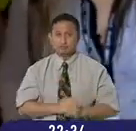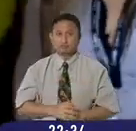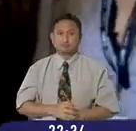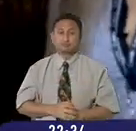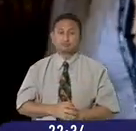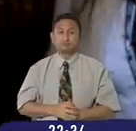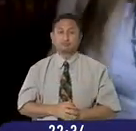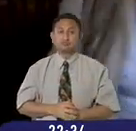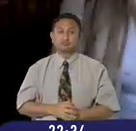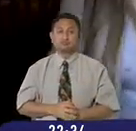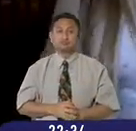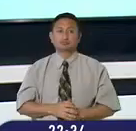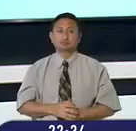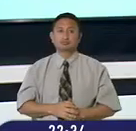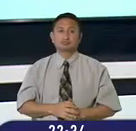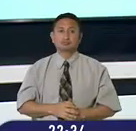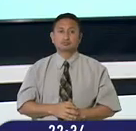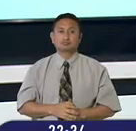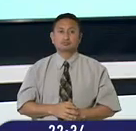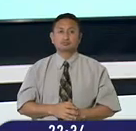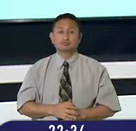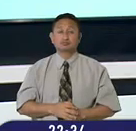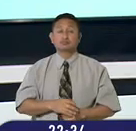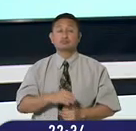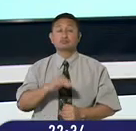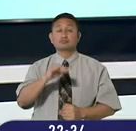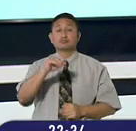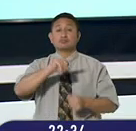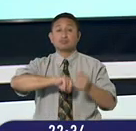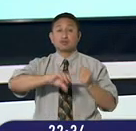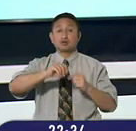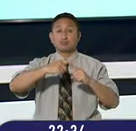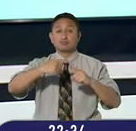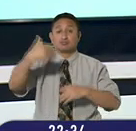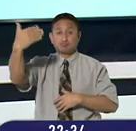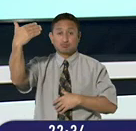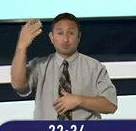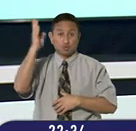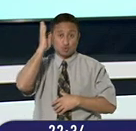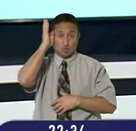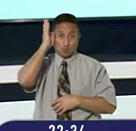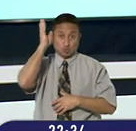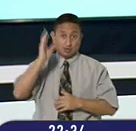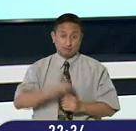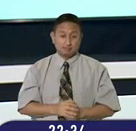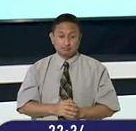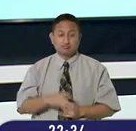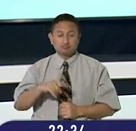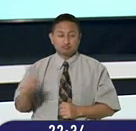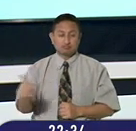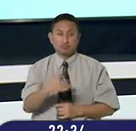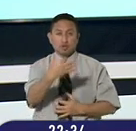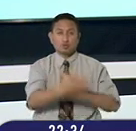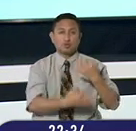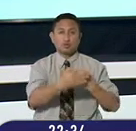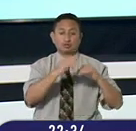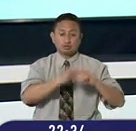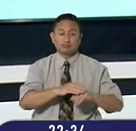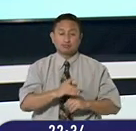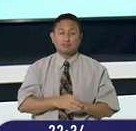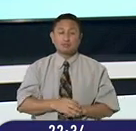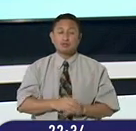informó Javier Rosero. Sebastián Yunda, el hijo del exalcalde de Quito, Jorge Yunda, fue llamado a juicio por el delito